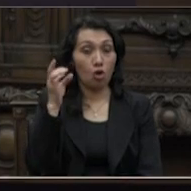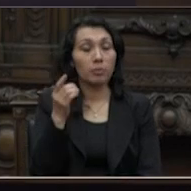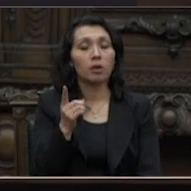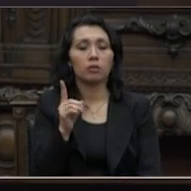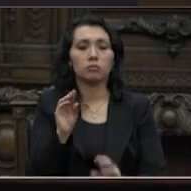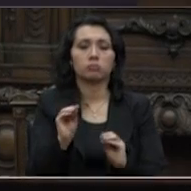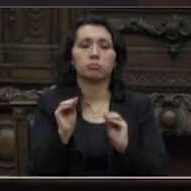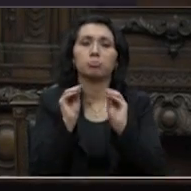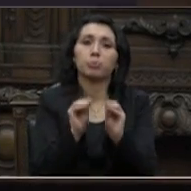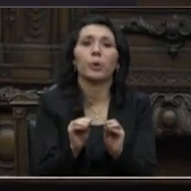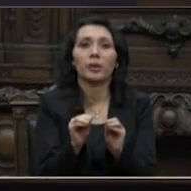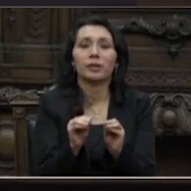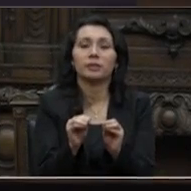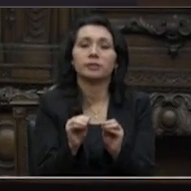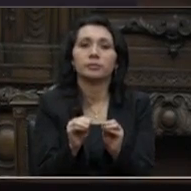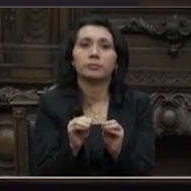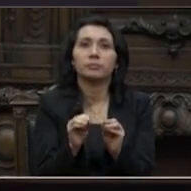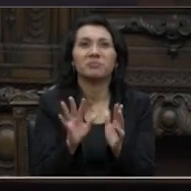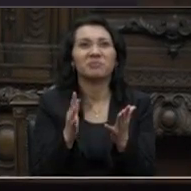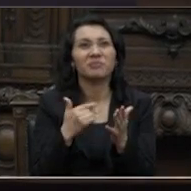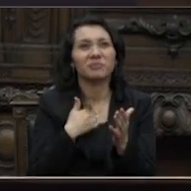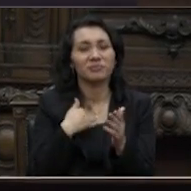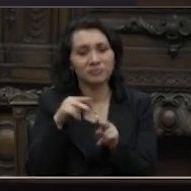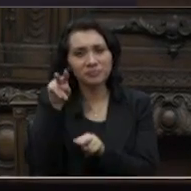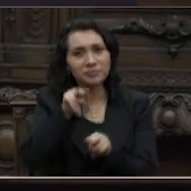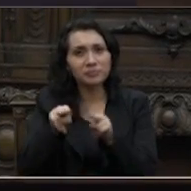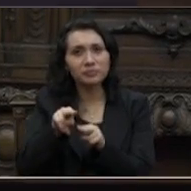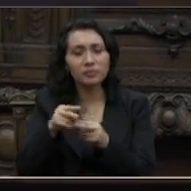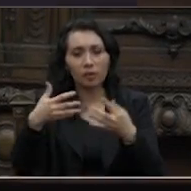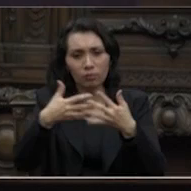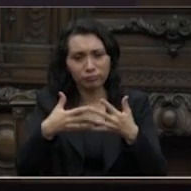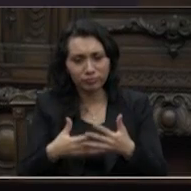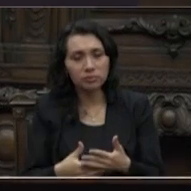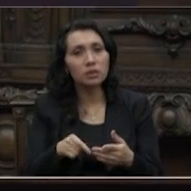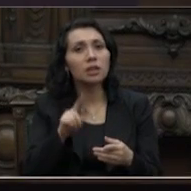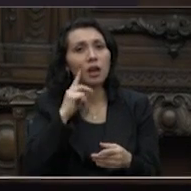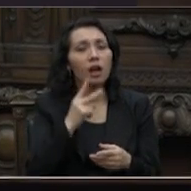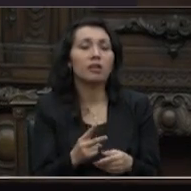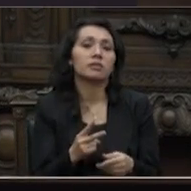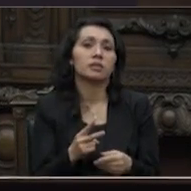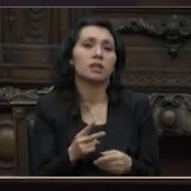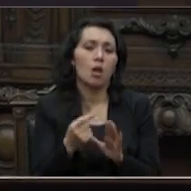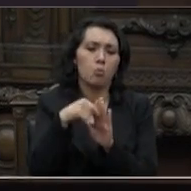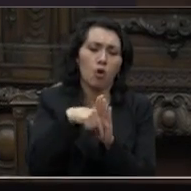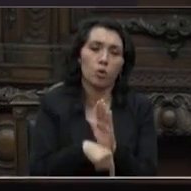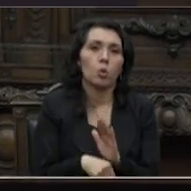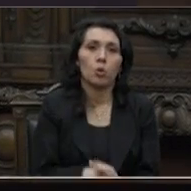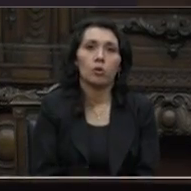una aplicación, me parece a mí, del análisis de interseccionalidad a